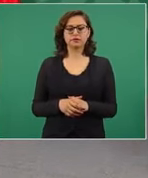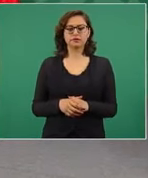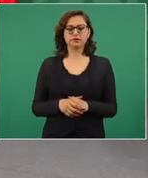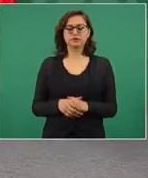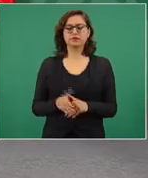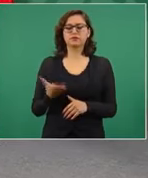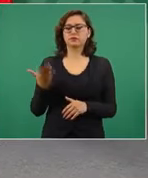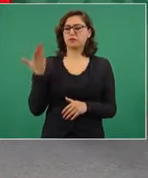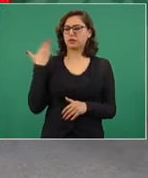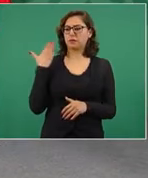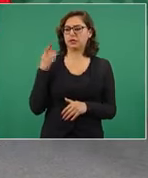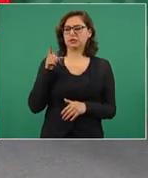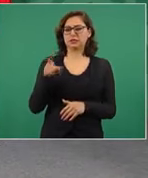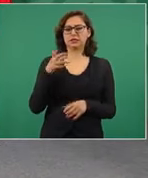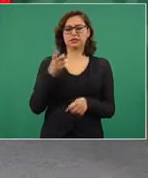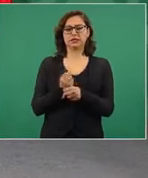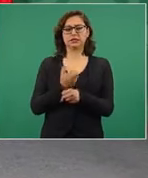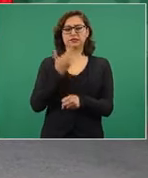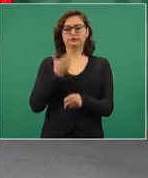el secretario de Bienestar,